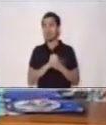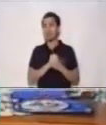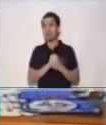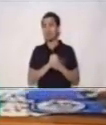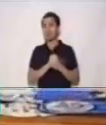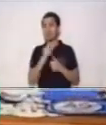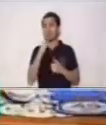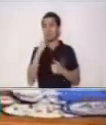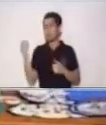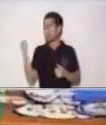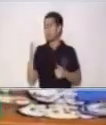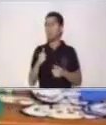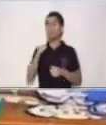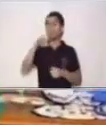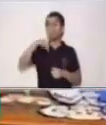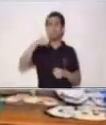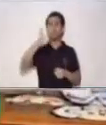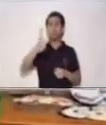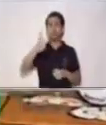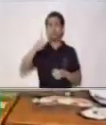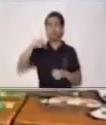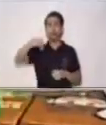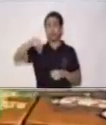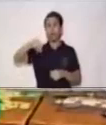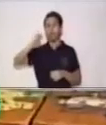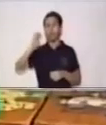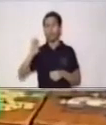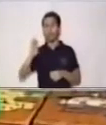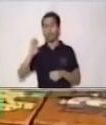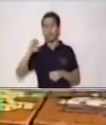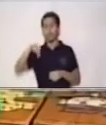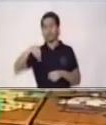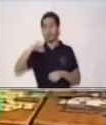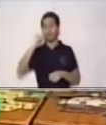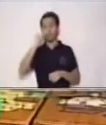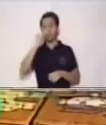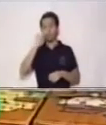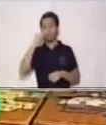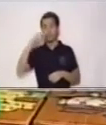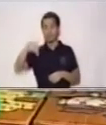vamos a formar aquí la familia silábica de la P.